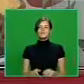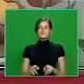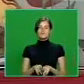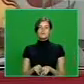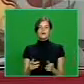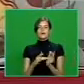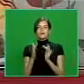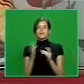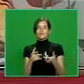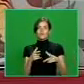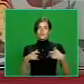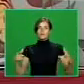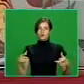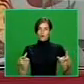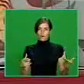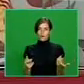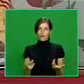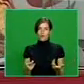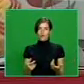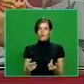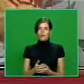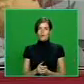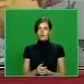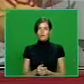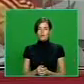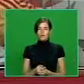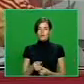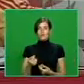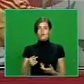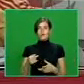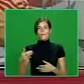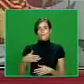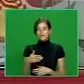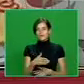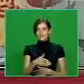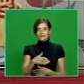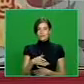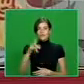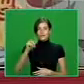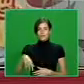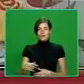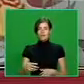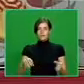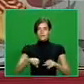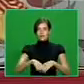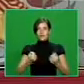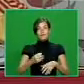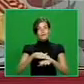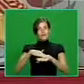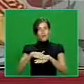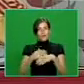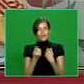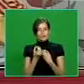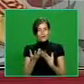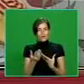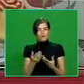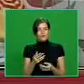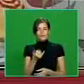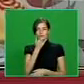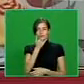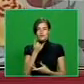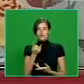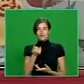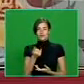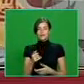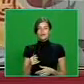como Cristo multiplicó los penes Perdón los peces y los panes me perdonan la expresión